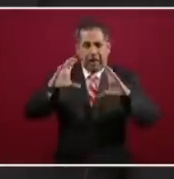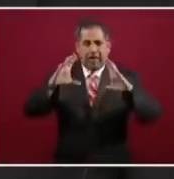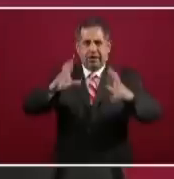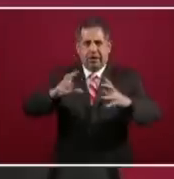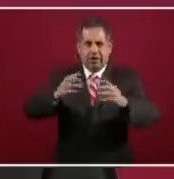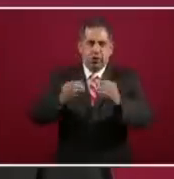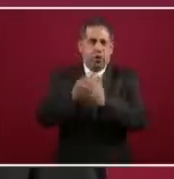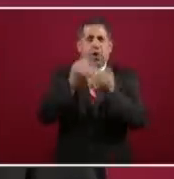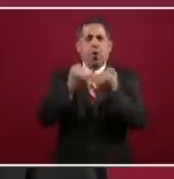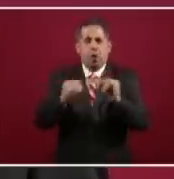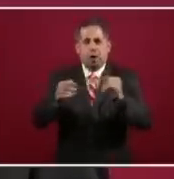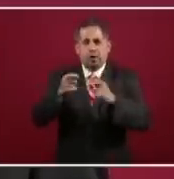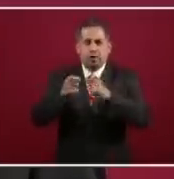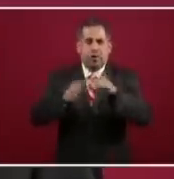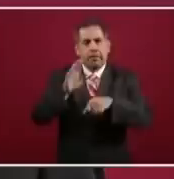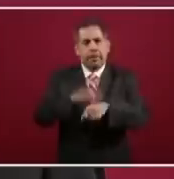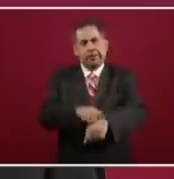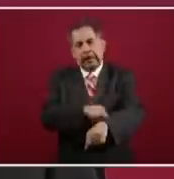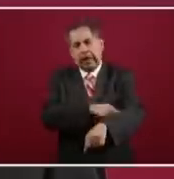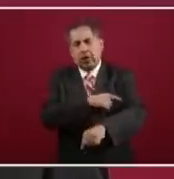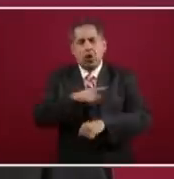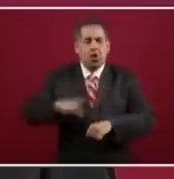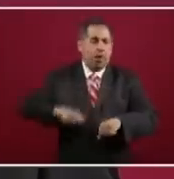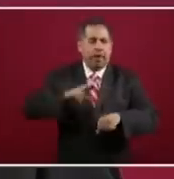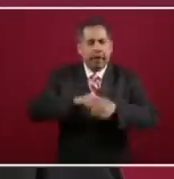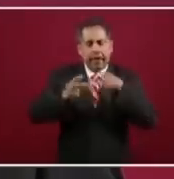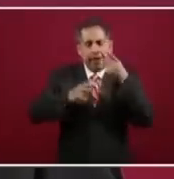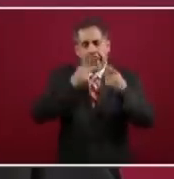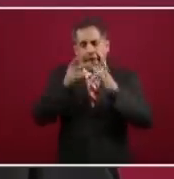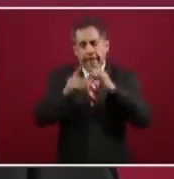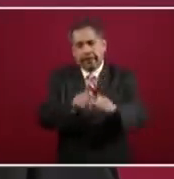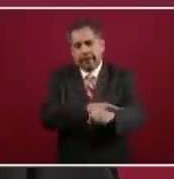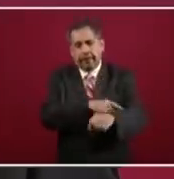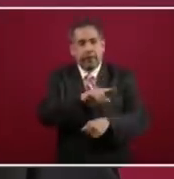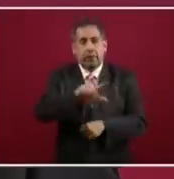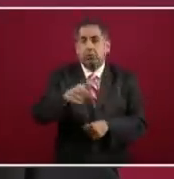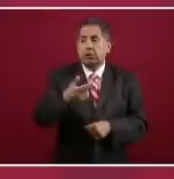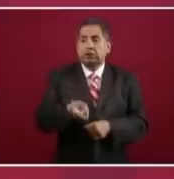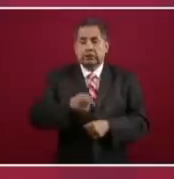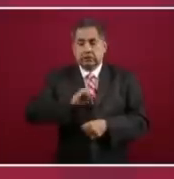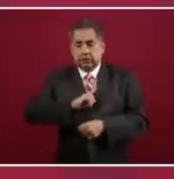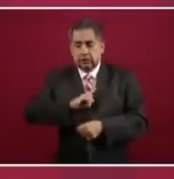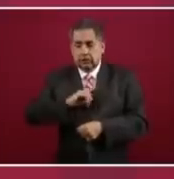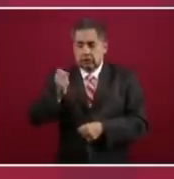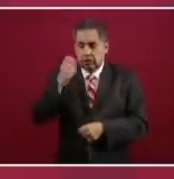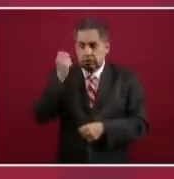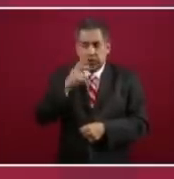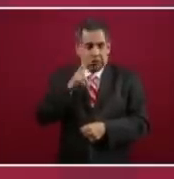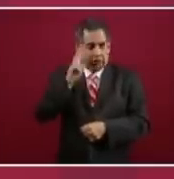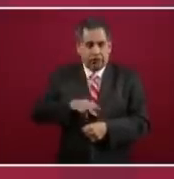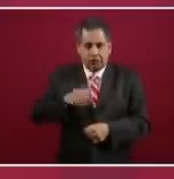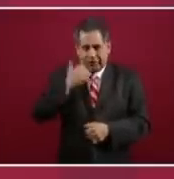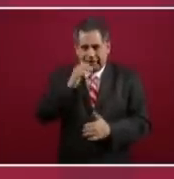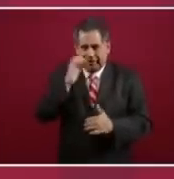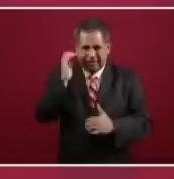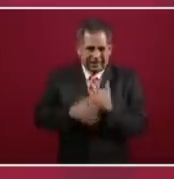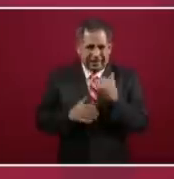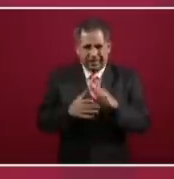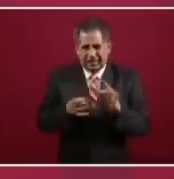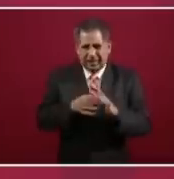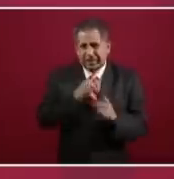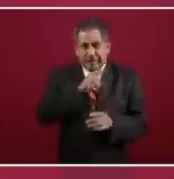al gobernador ya puesto que hablara mi prioridad quería terminar lo más pronto